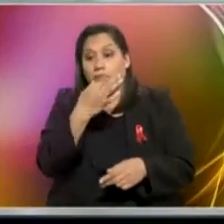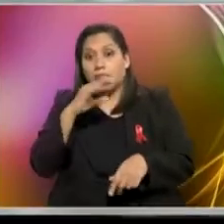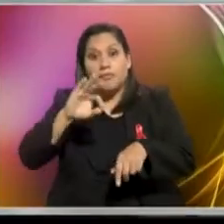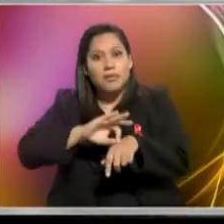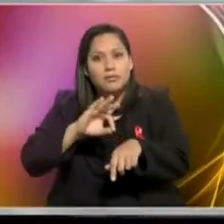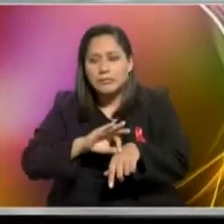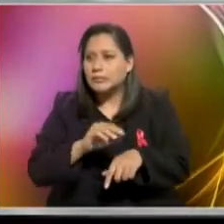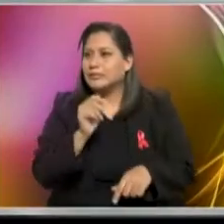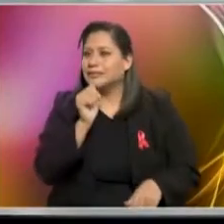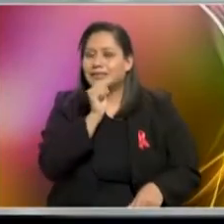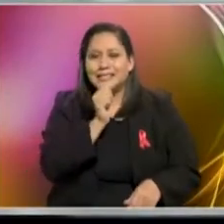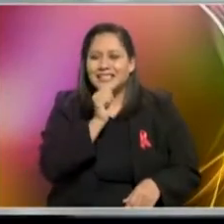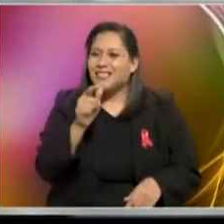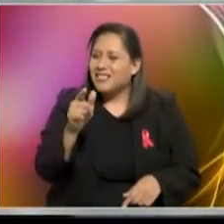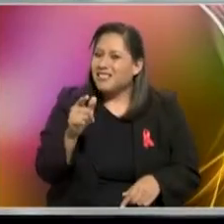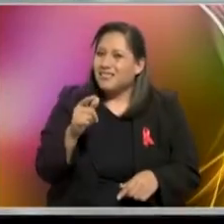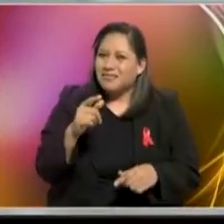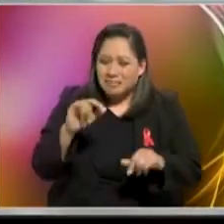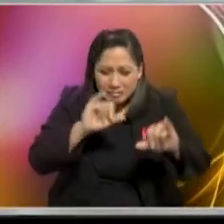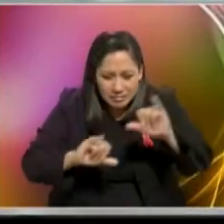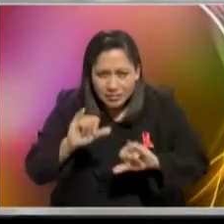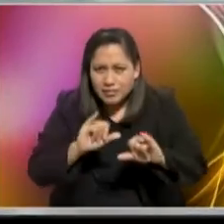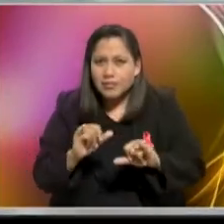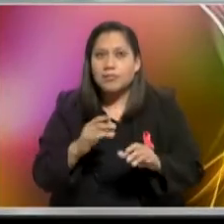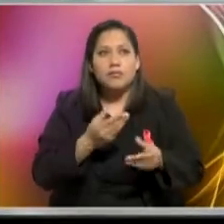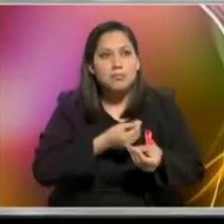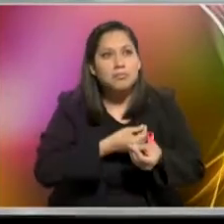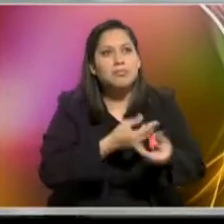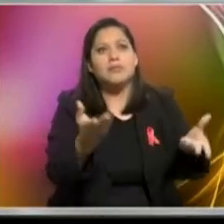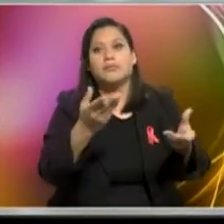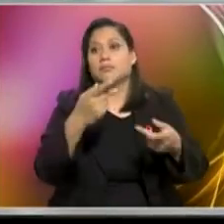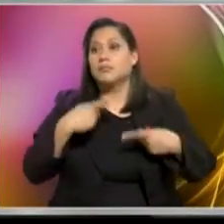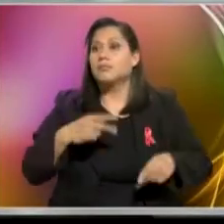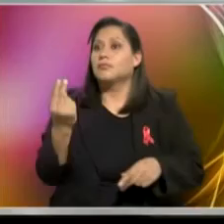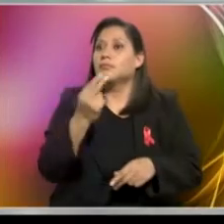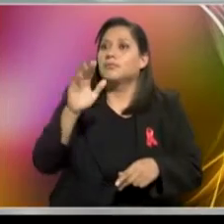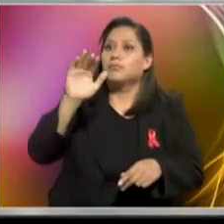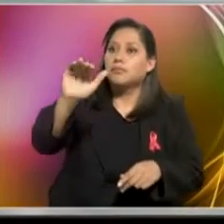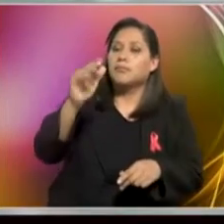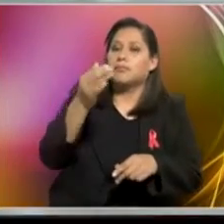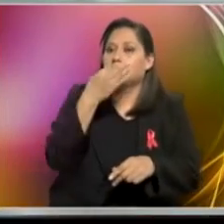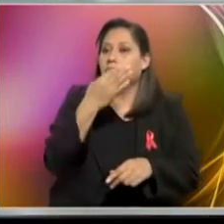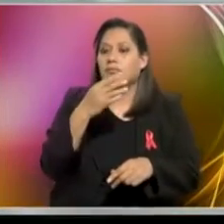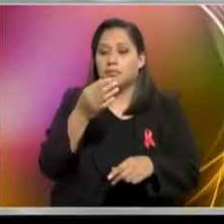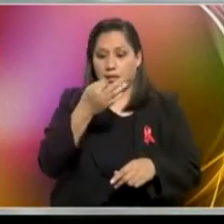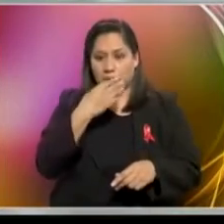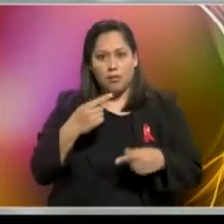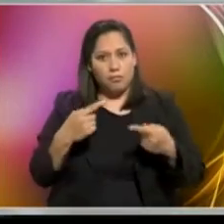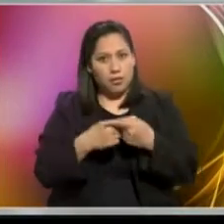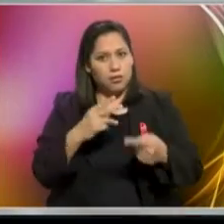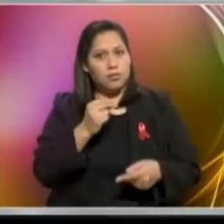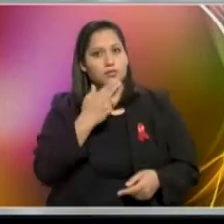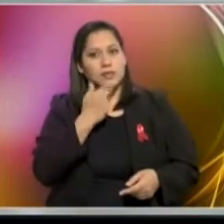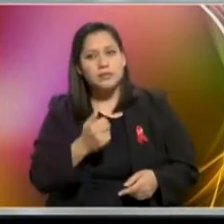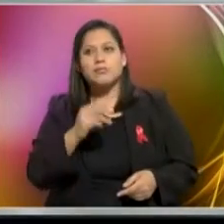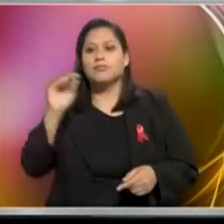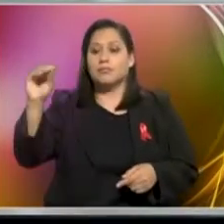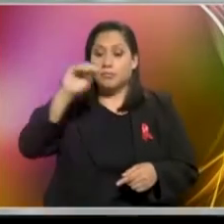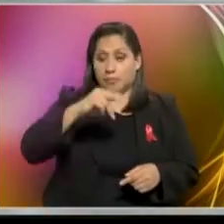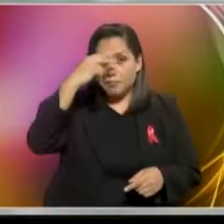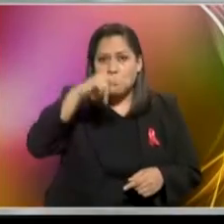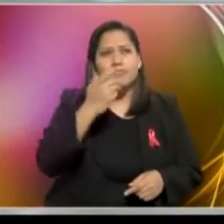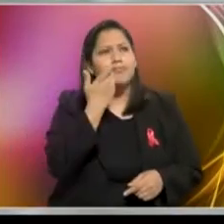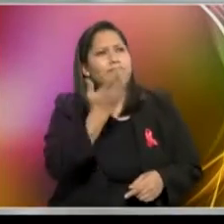dando no está haciendo la demanda, la gente necesitaba el medicamento, le estaban dando un medicamento que no le servía, y decide irse a México a